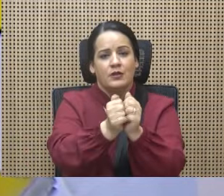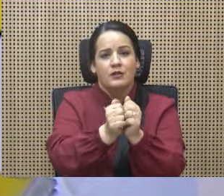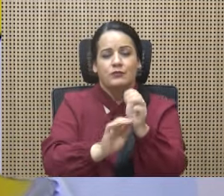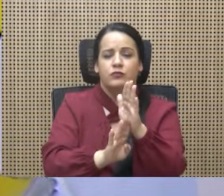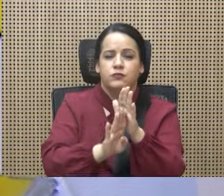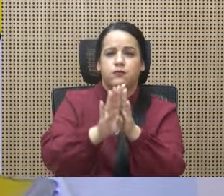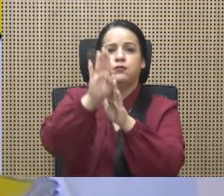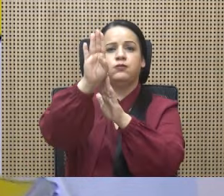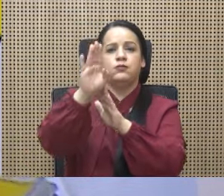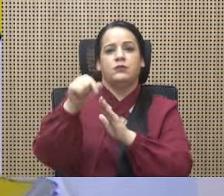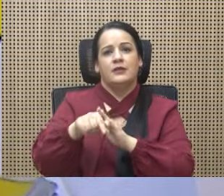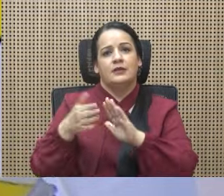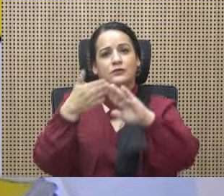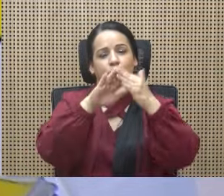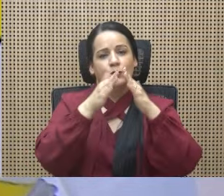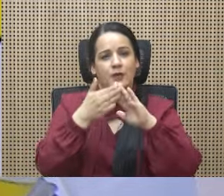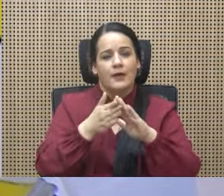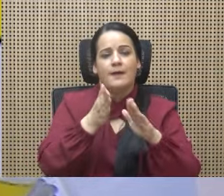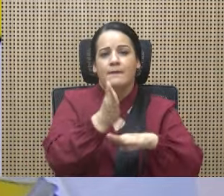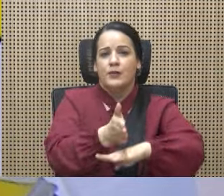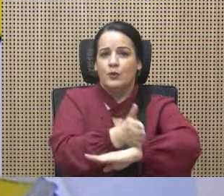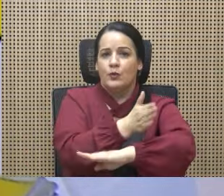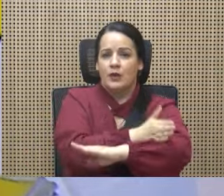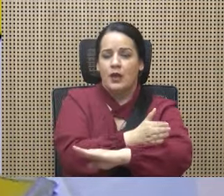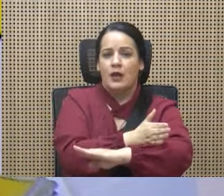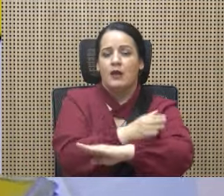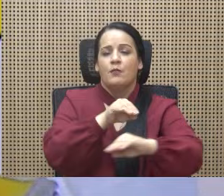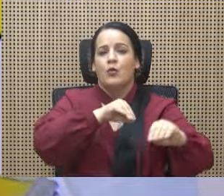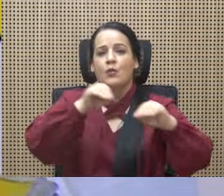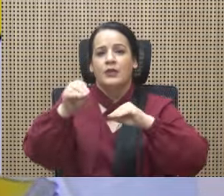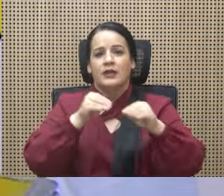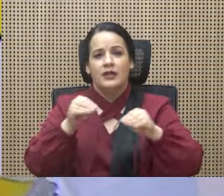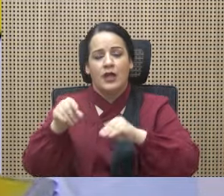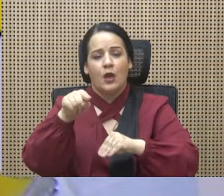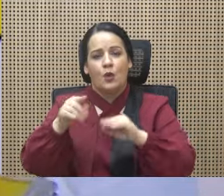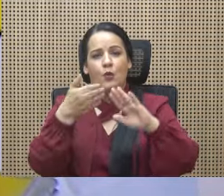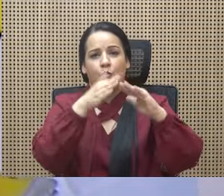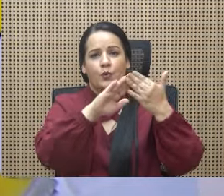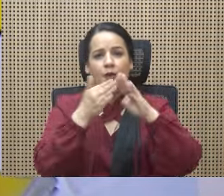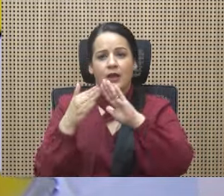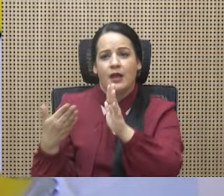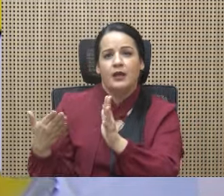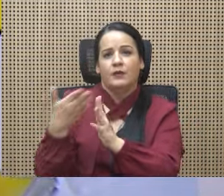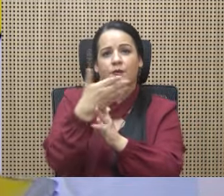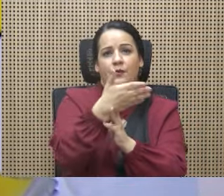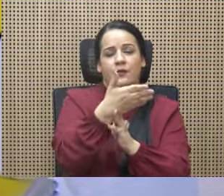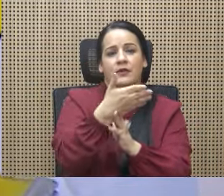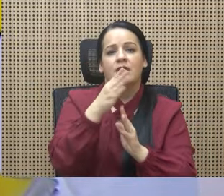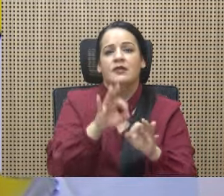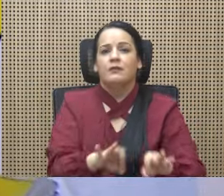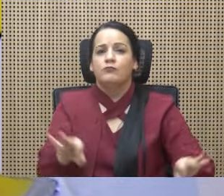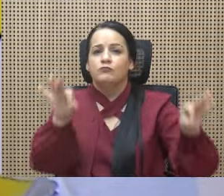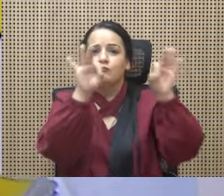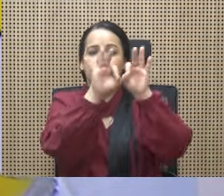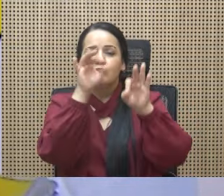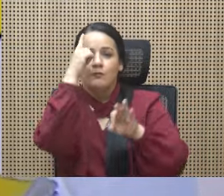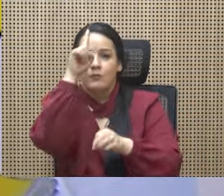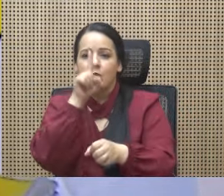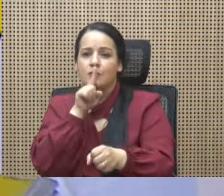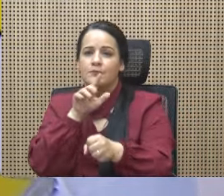ciudad mejorar la movilidad urbana y la es fundamental para garantizar el desarrollo